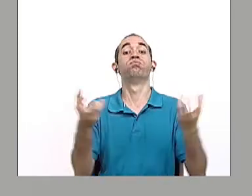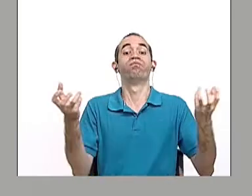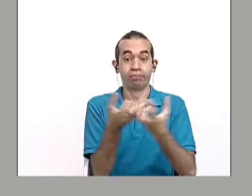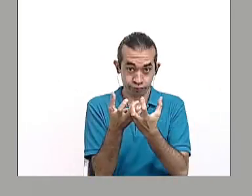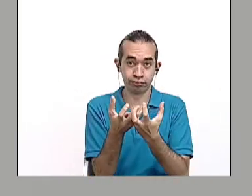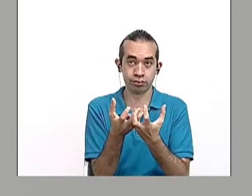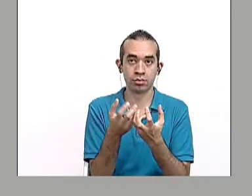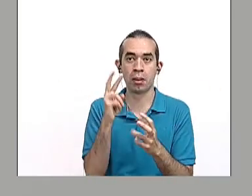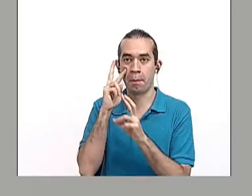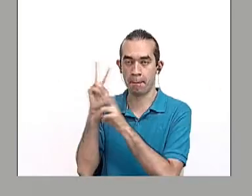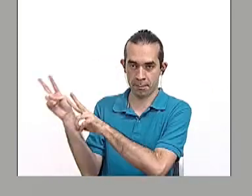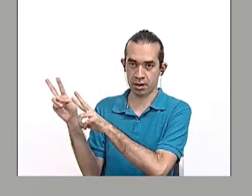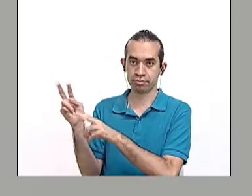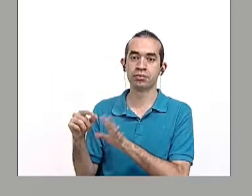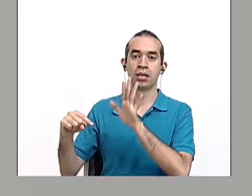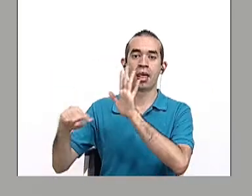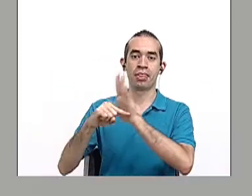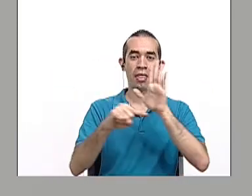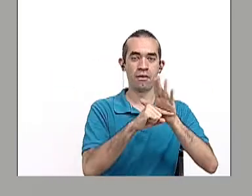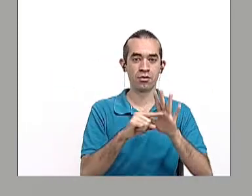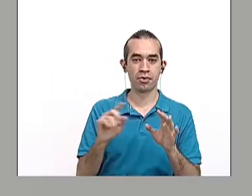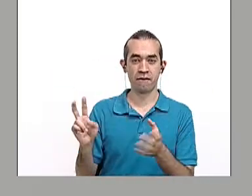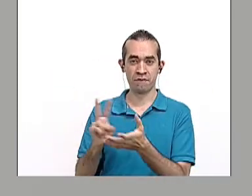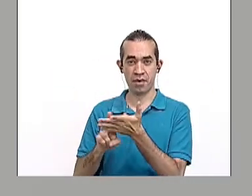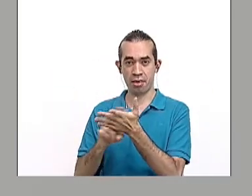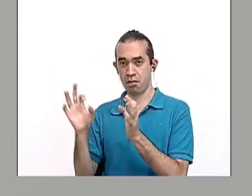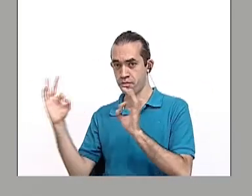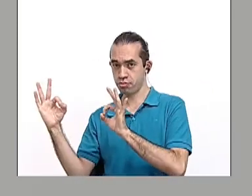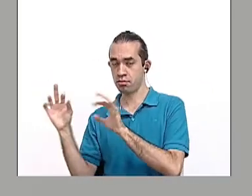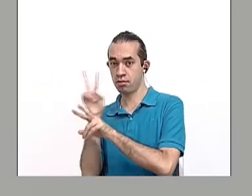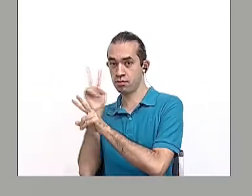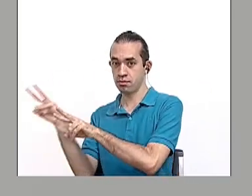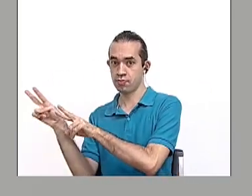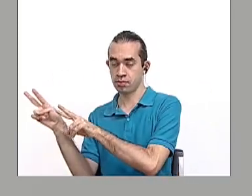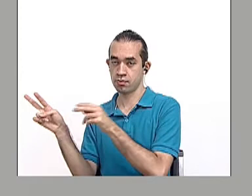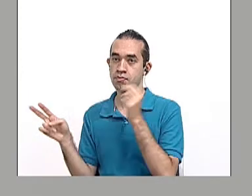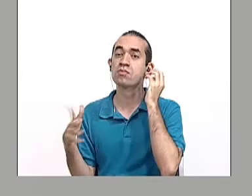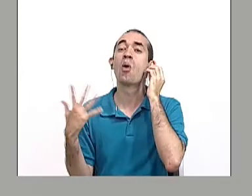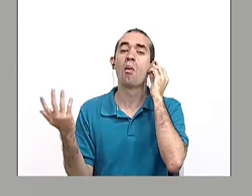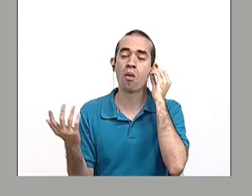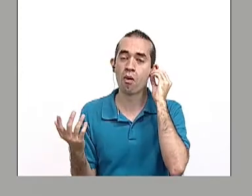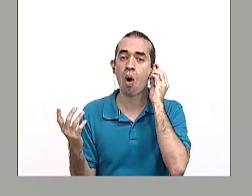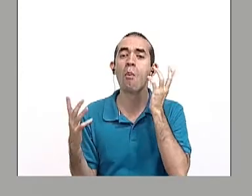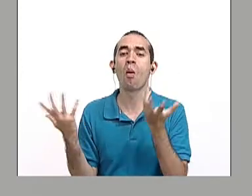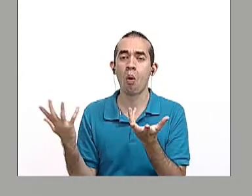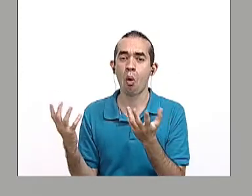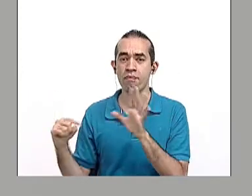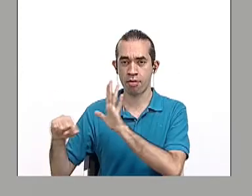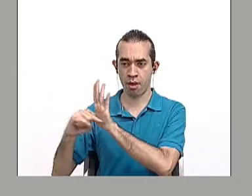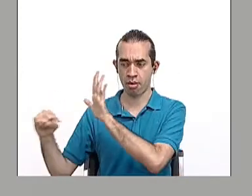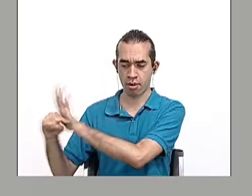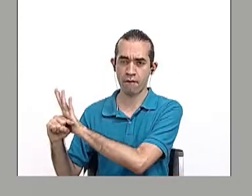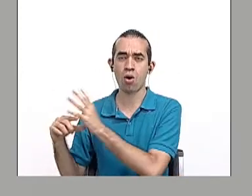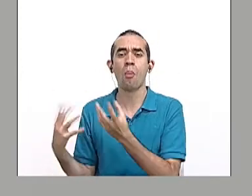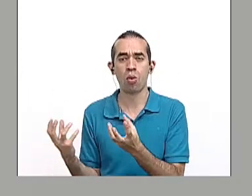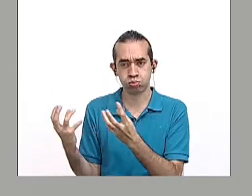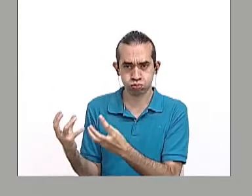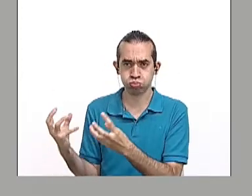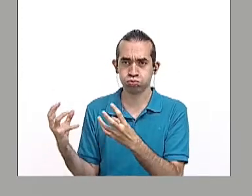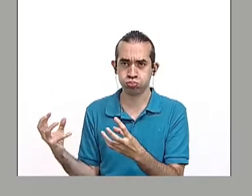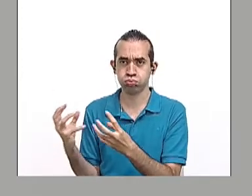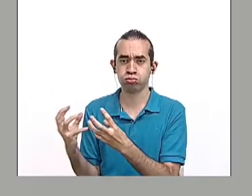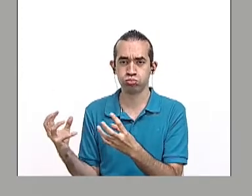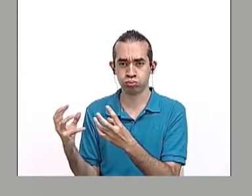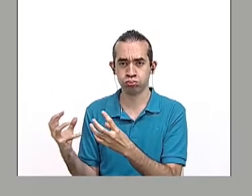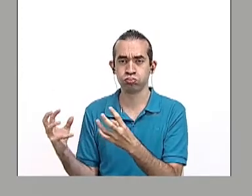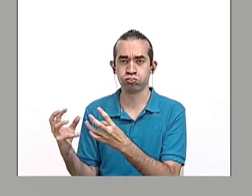Entonces, podemos apreciar dos cargas negativas. ¿Cómo es la fuerza entonces entre esas dos cargas negativas? Es una